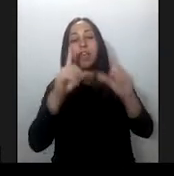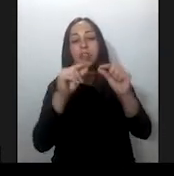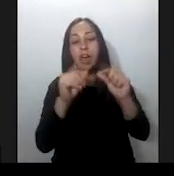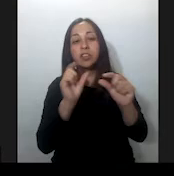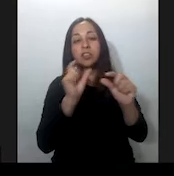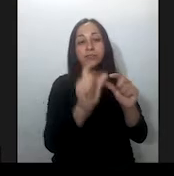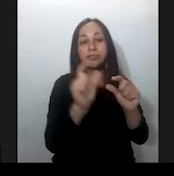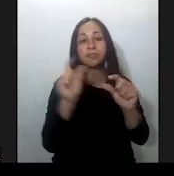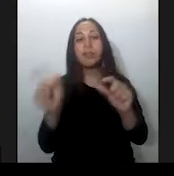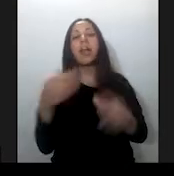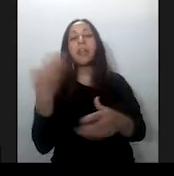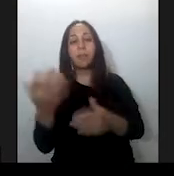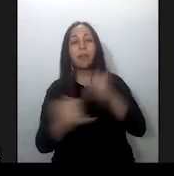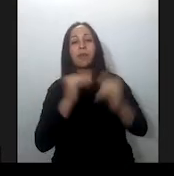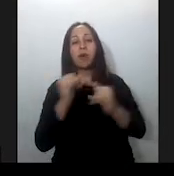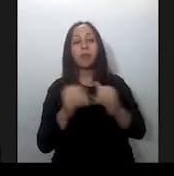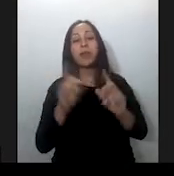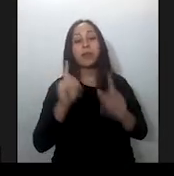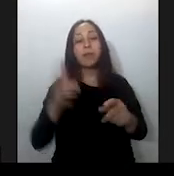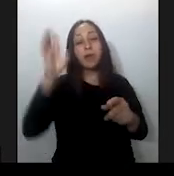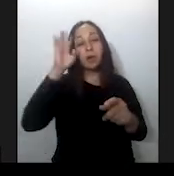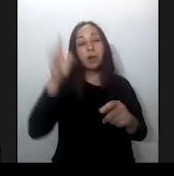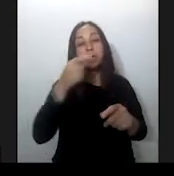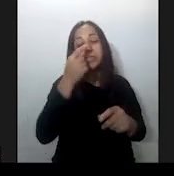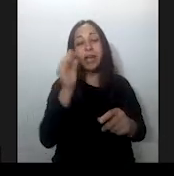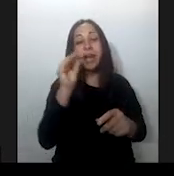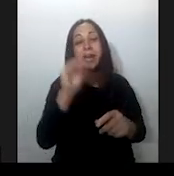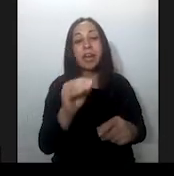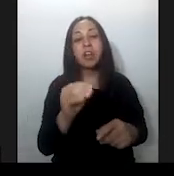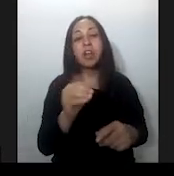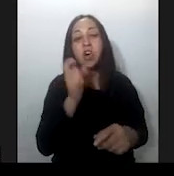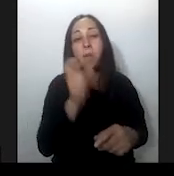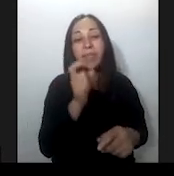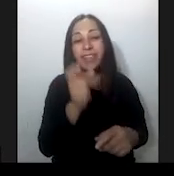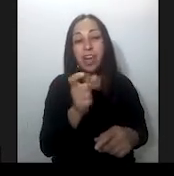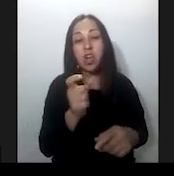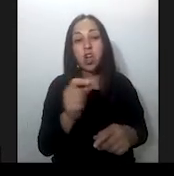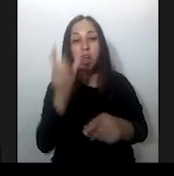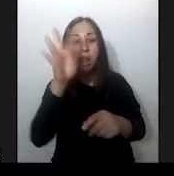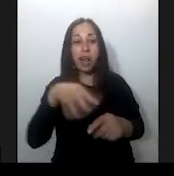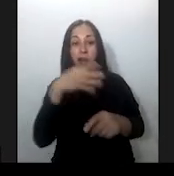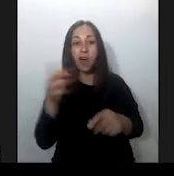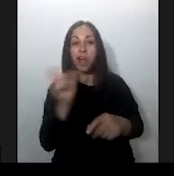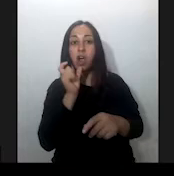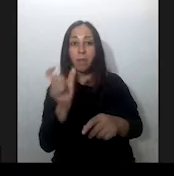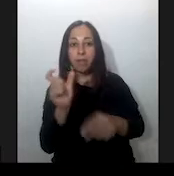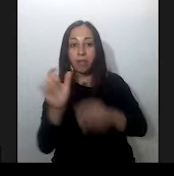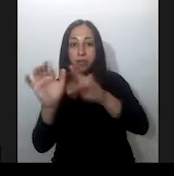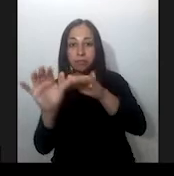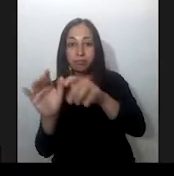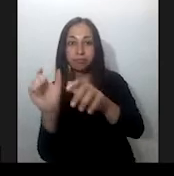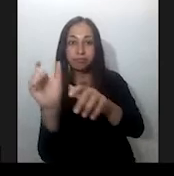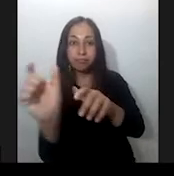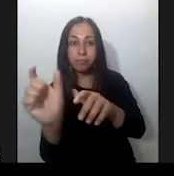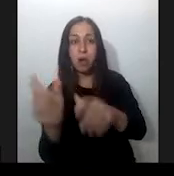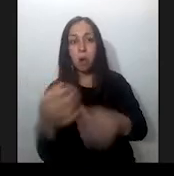datos, que luego lo vamos a comentar. Y también recuerden lo interesante de agregar comentarios a una hoja, que suele ser muy bueno